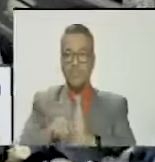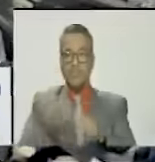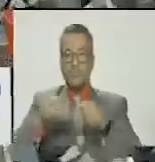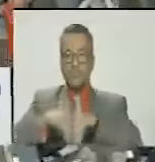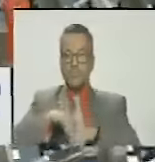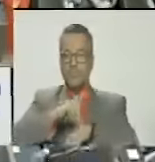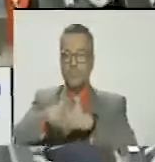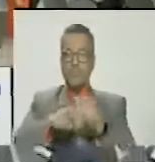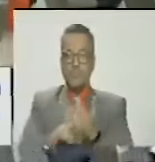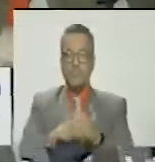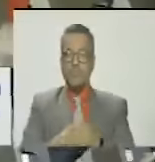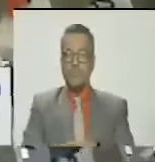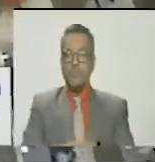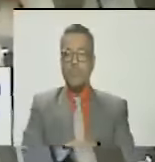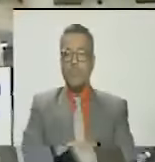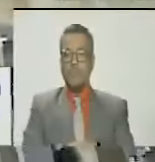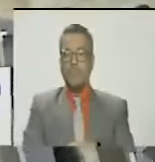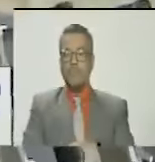por unanimidad.